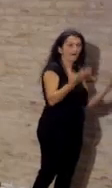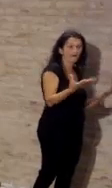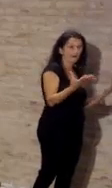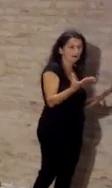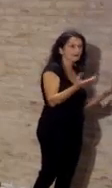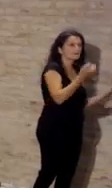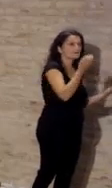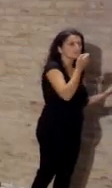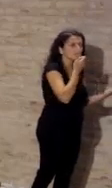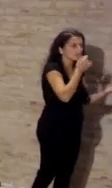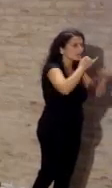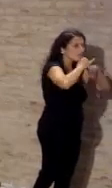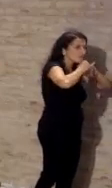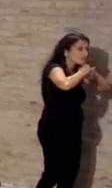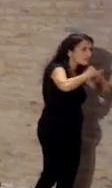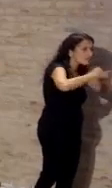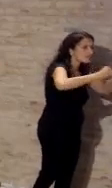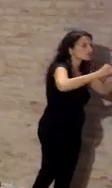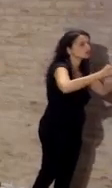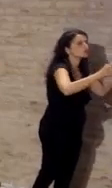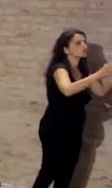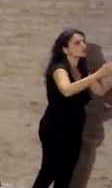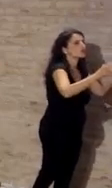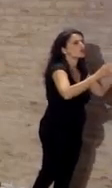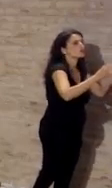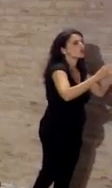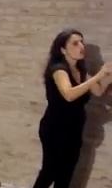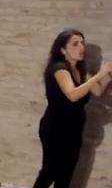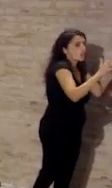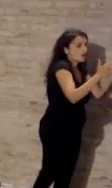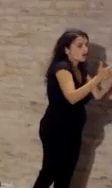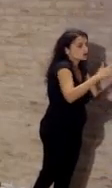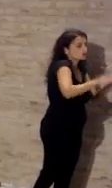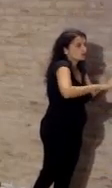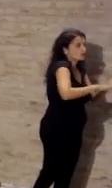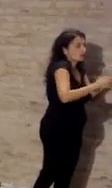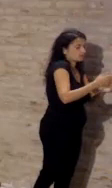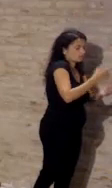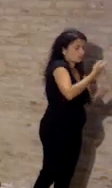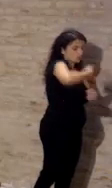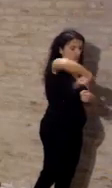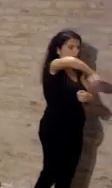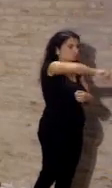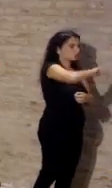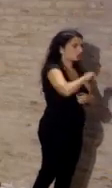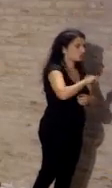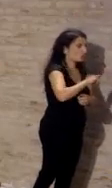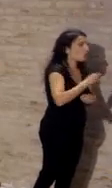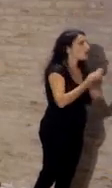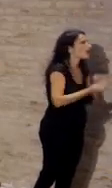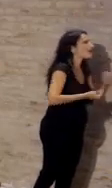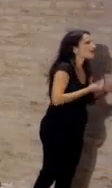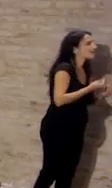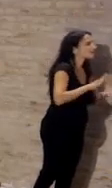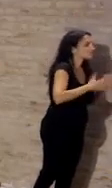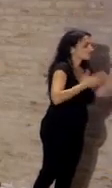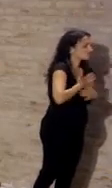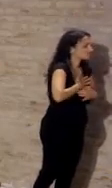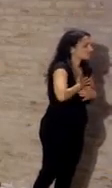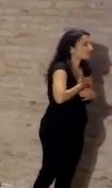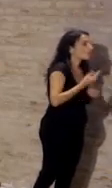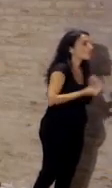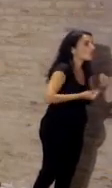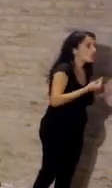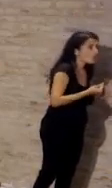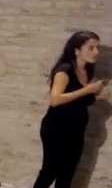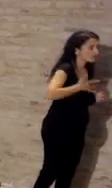si no tenemos información que no solo sea accesible sino que hable de nosotros Y de qué nos puede pasar o de qué nos pasa o de cómo